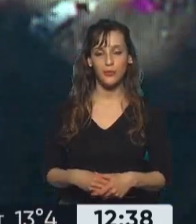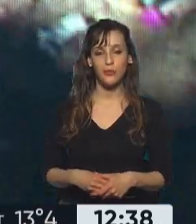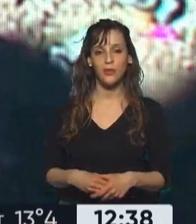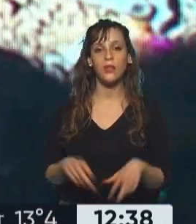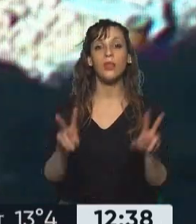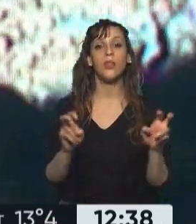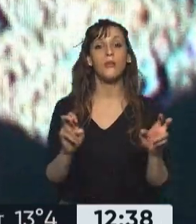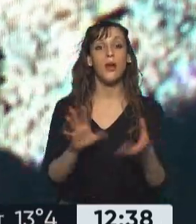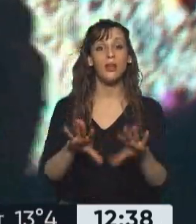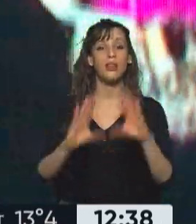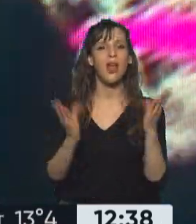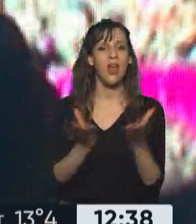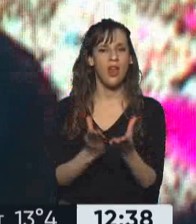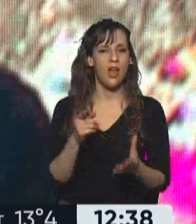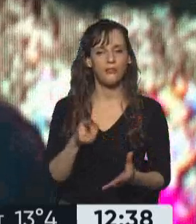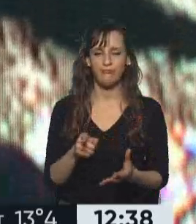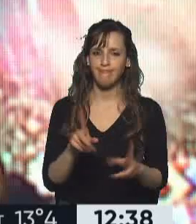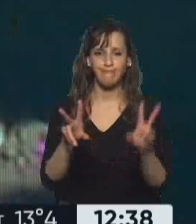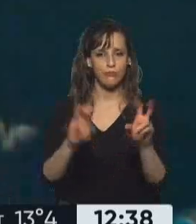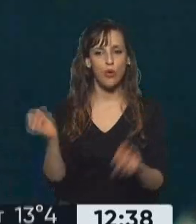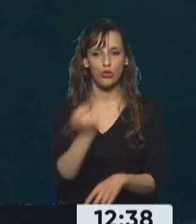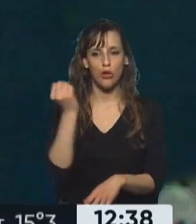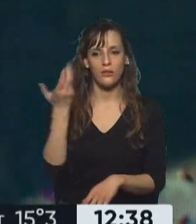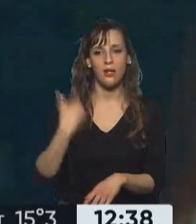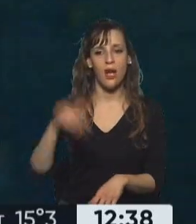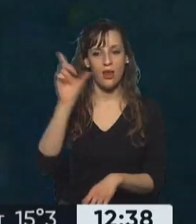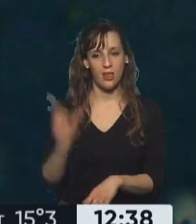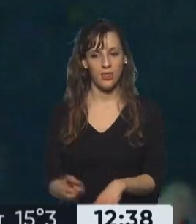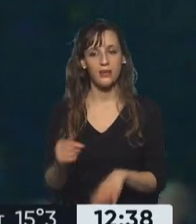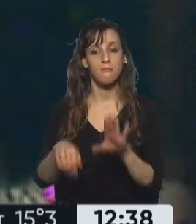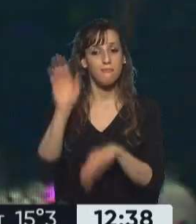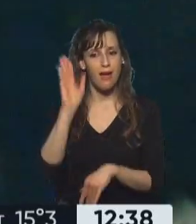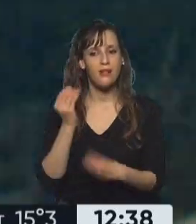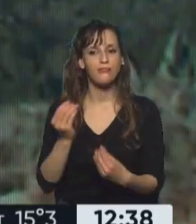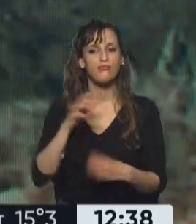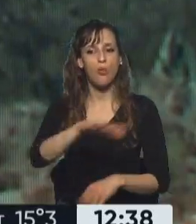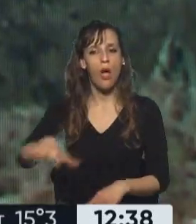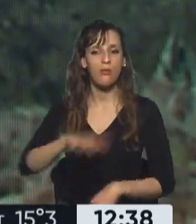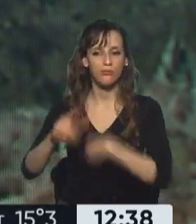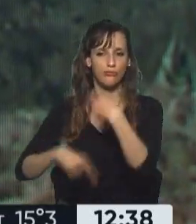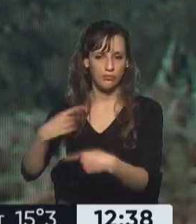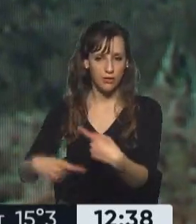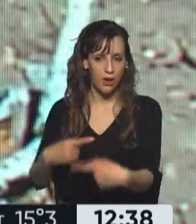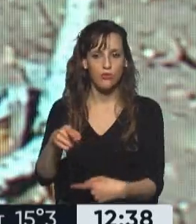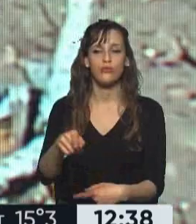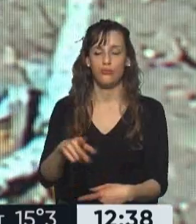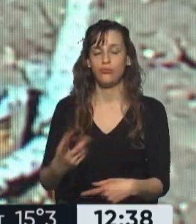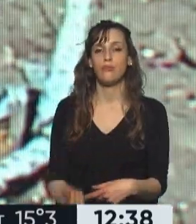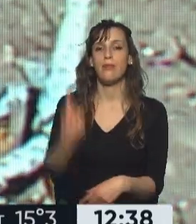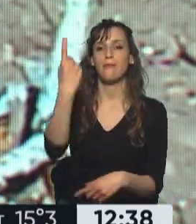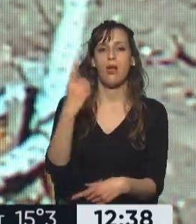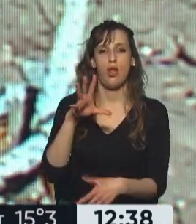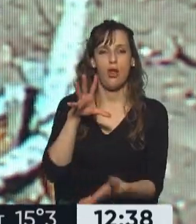tema de la tierra es todo un tema en la República Argentina, sobre todo con los pueblos originarios, los que primero habitaron